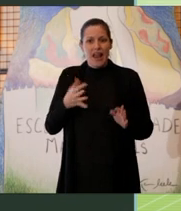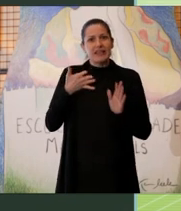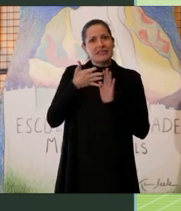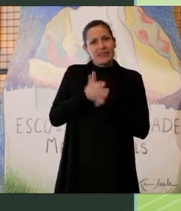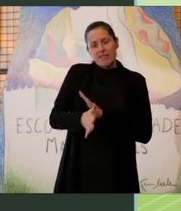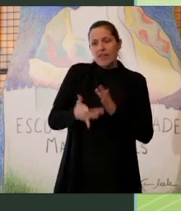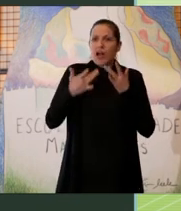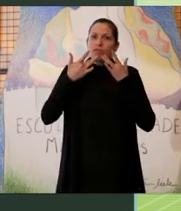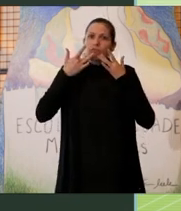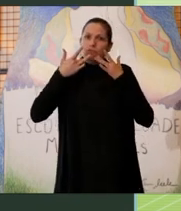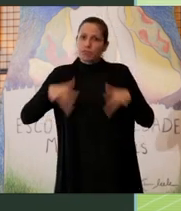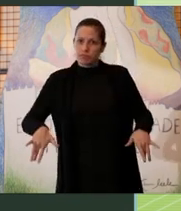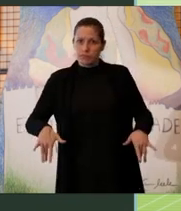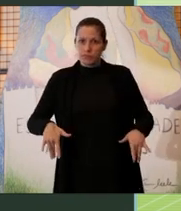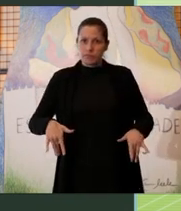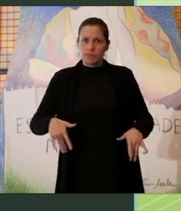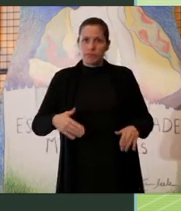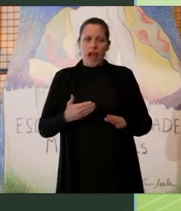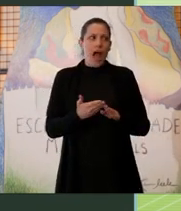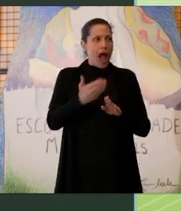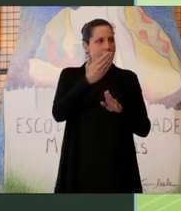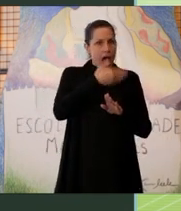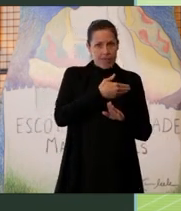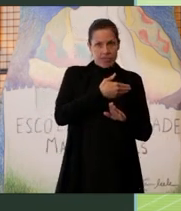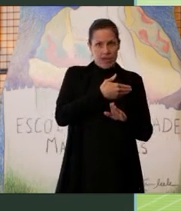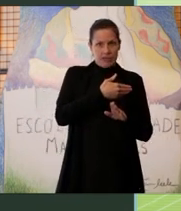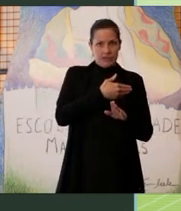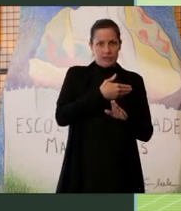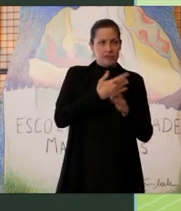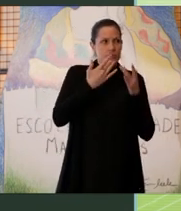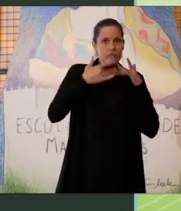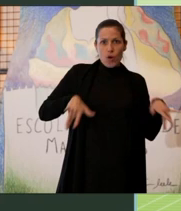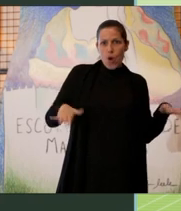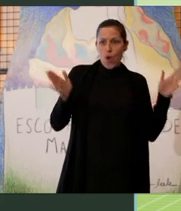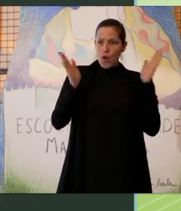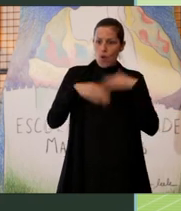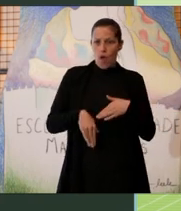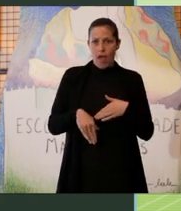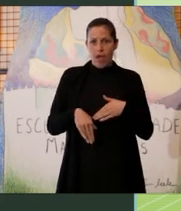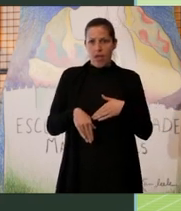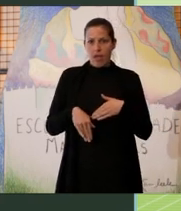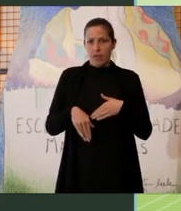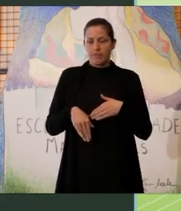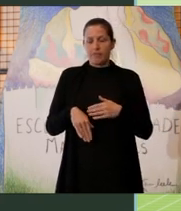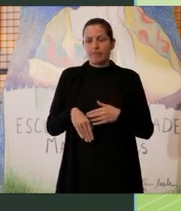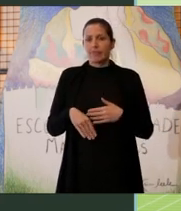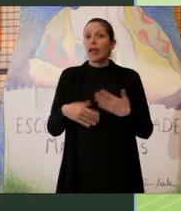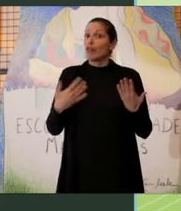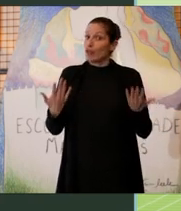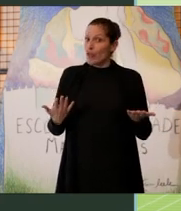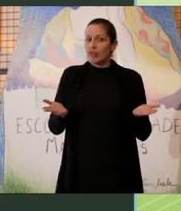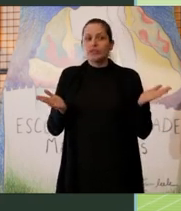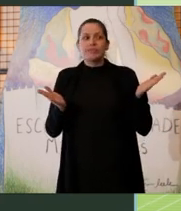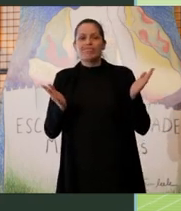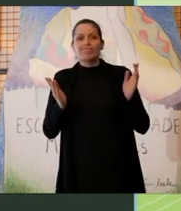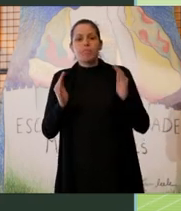corrección de algo que no estaba siendo Imparcial si no lo aseguras por ley como decía se produce la discriminación con la